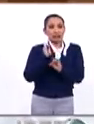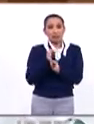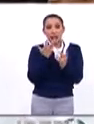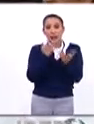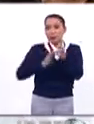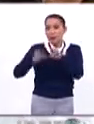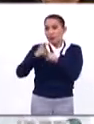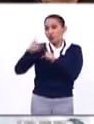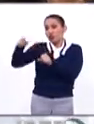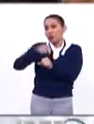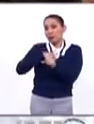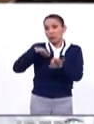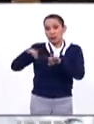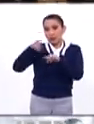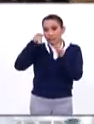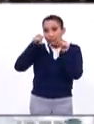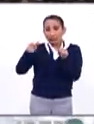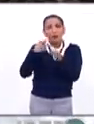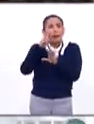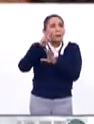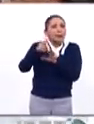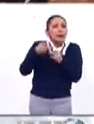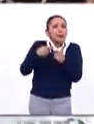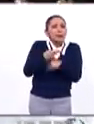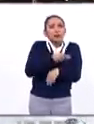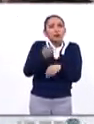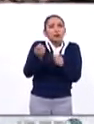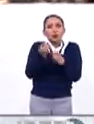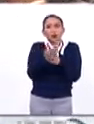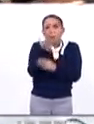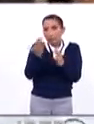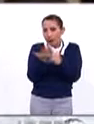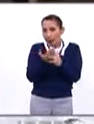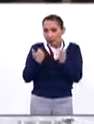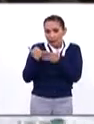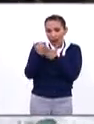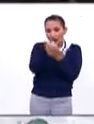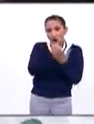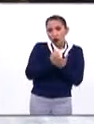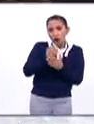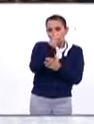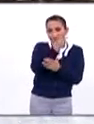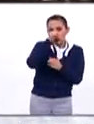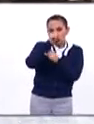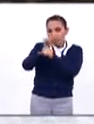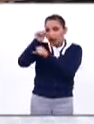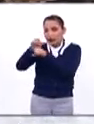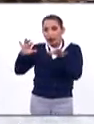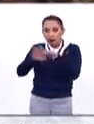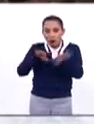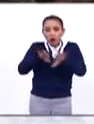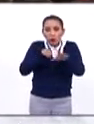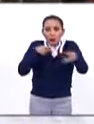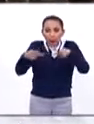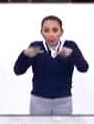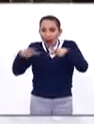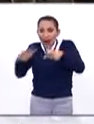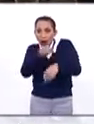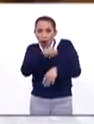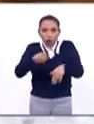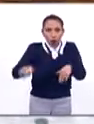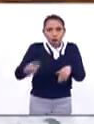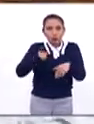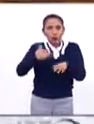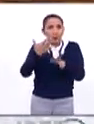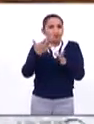nuestros embajadores. Sin embargo, tendríamos que ver en esta nueva faceta de colaboración entre las dos secretarías cómo se van a organizar, ¿no? Porque